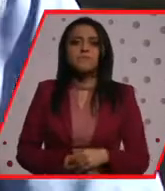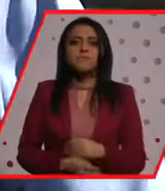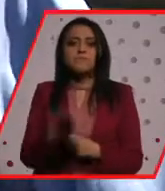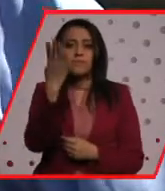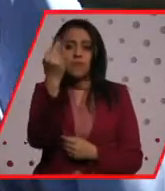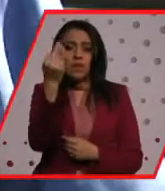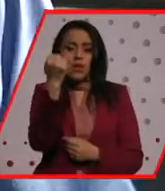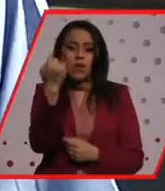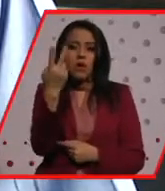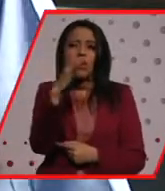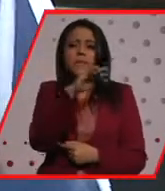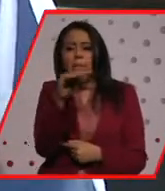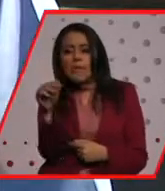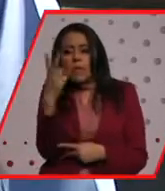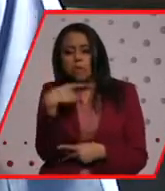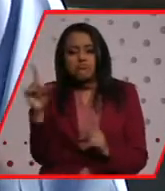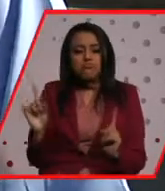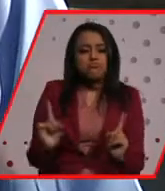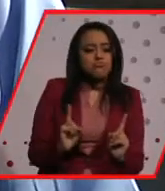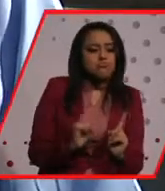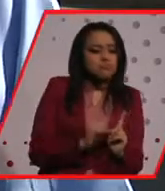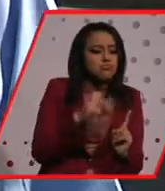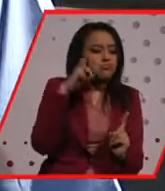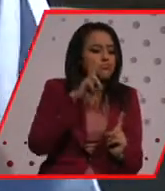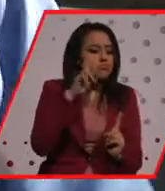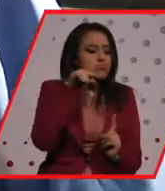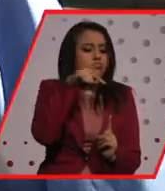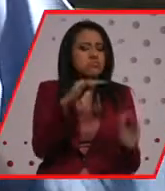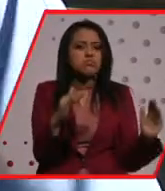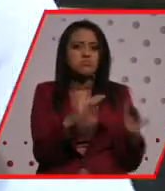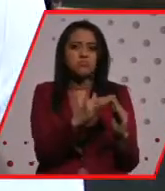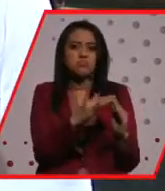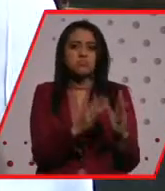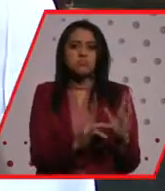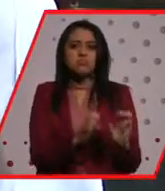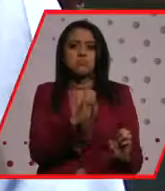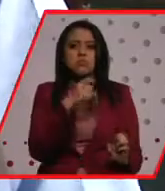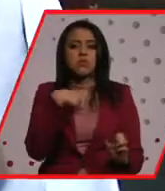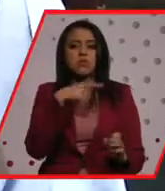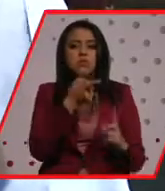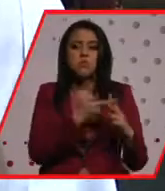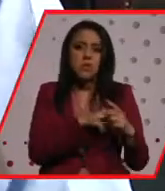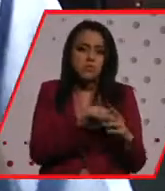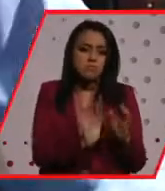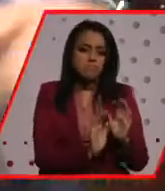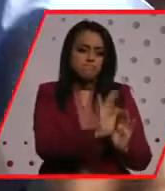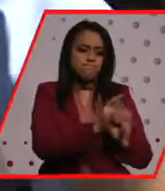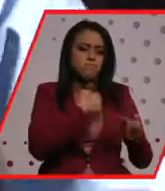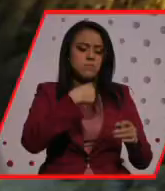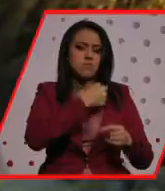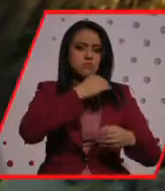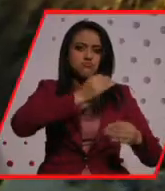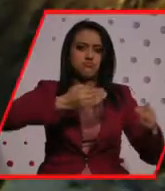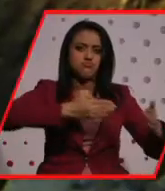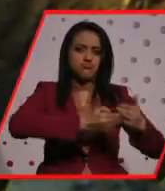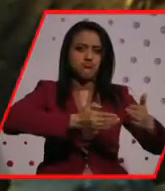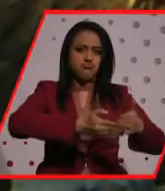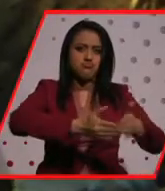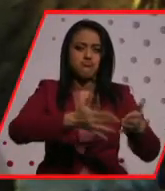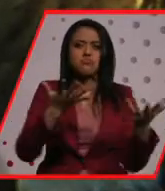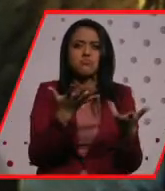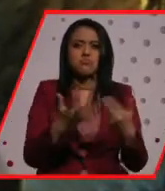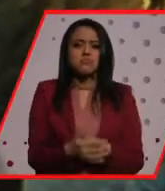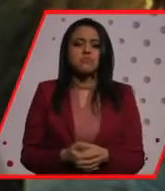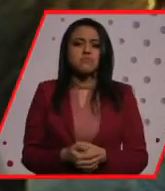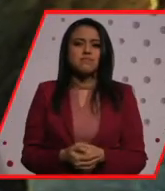nos acercamos aquí a la obra y tomamos la decisión de entre todos empezar a tapar con palas, picos. Aquí el